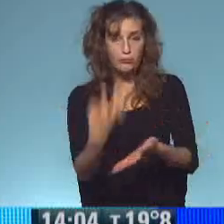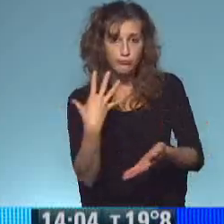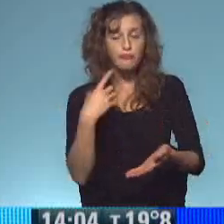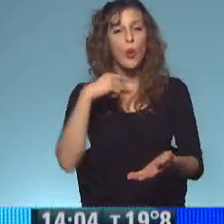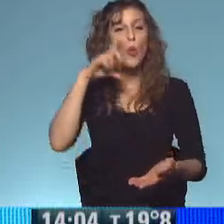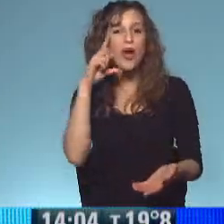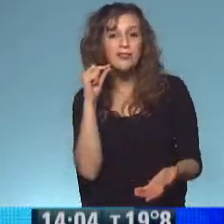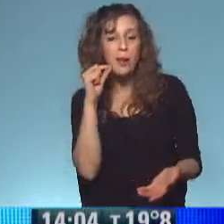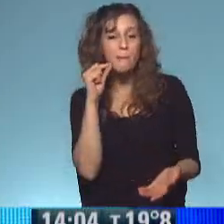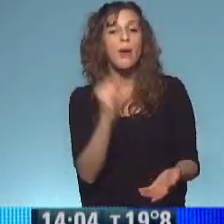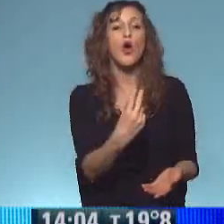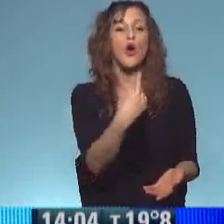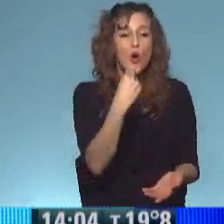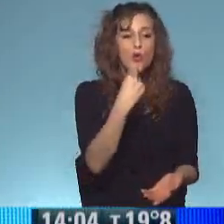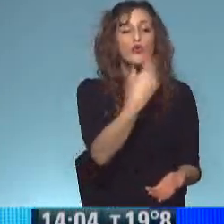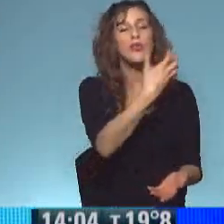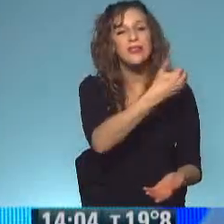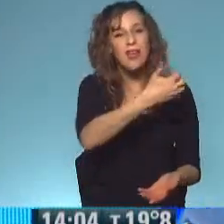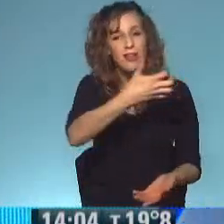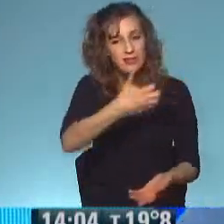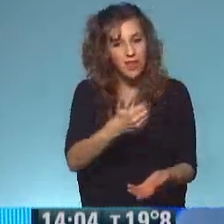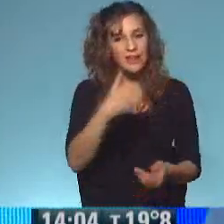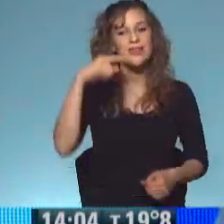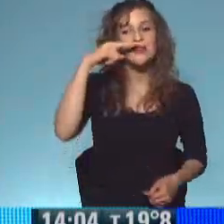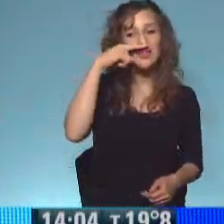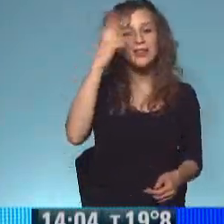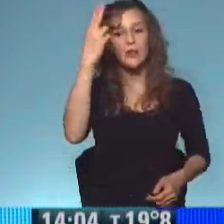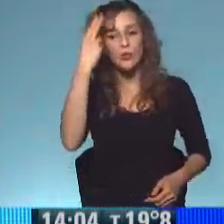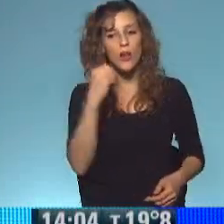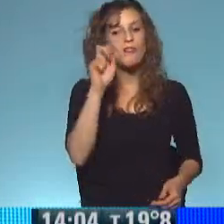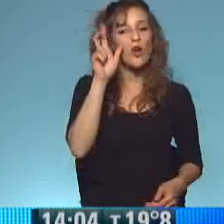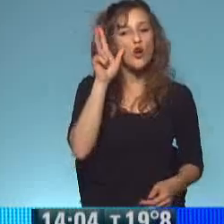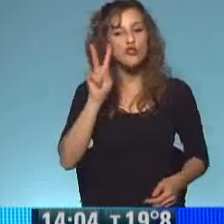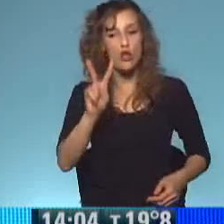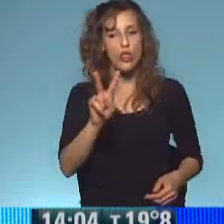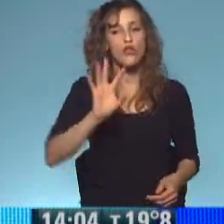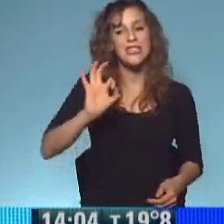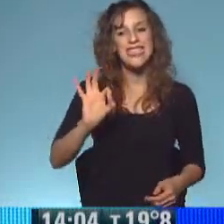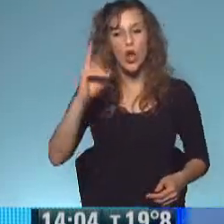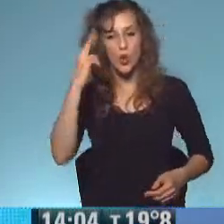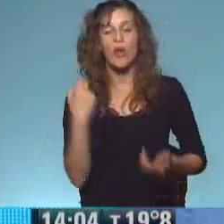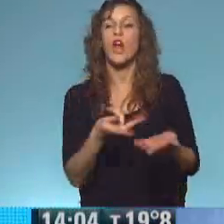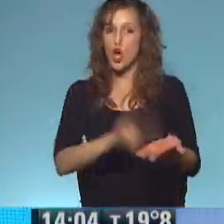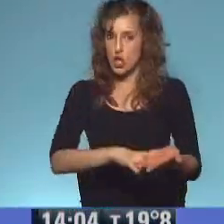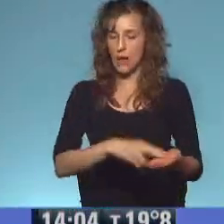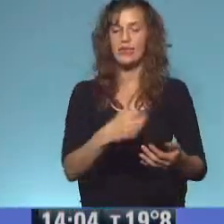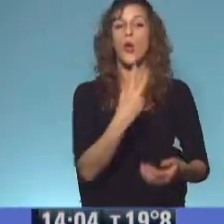al 1166 79 82 09. Lo repetimos. Sí.